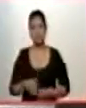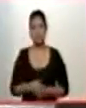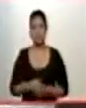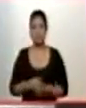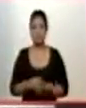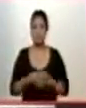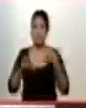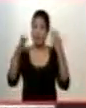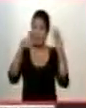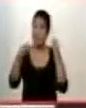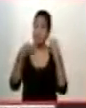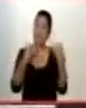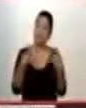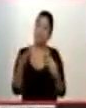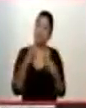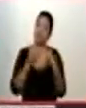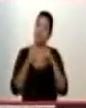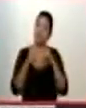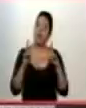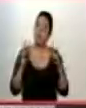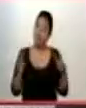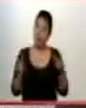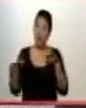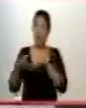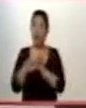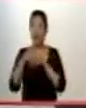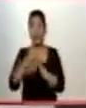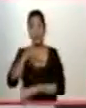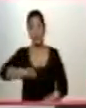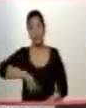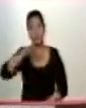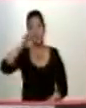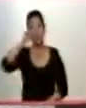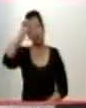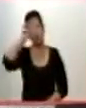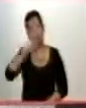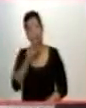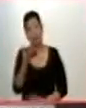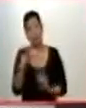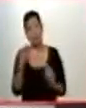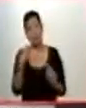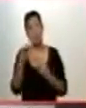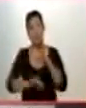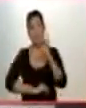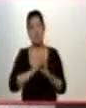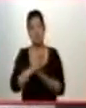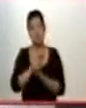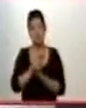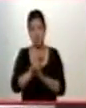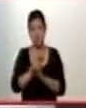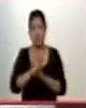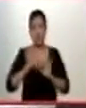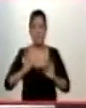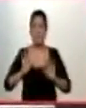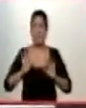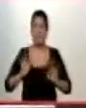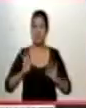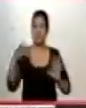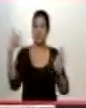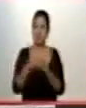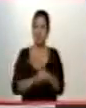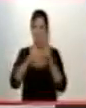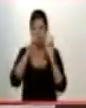diplomacia bolivariana de paz, el compromiso del gobierno del presidente Nicolás Maduro de llevar las relaciones internacionales exclusivamente en el ámbito y